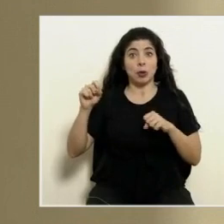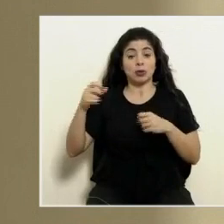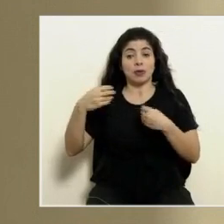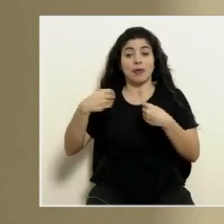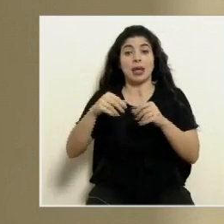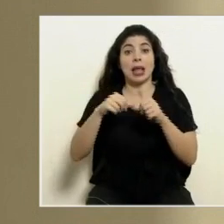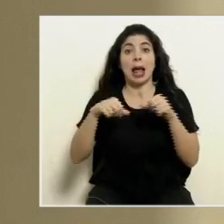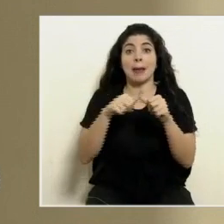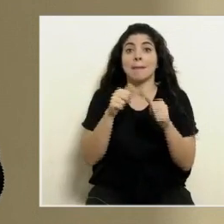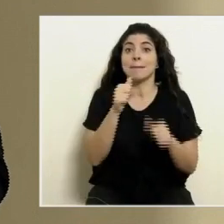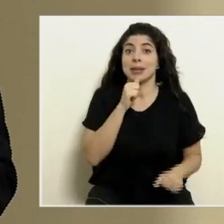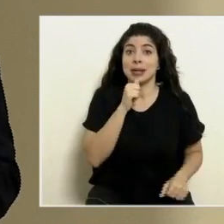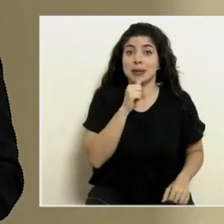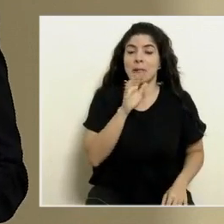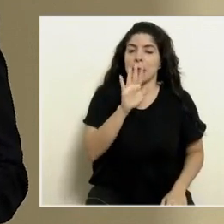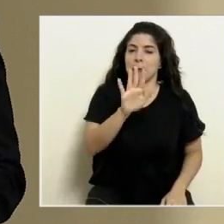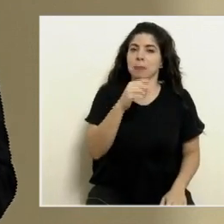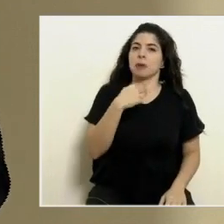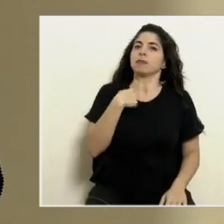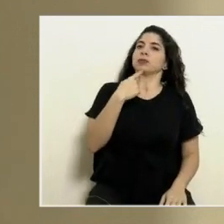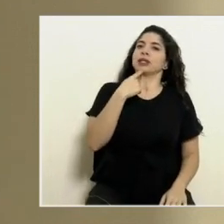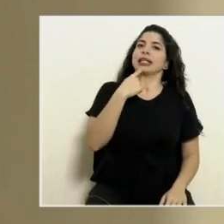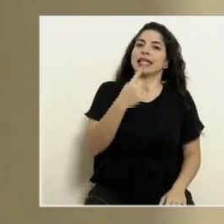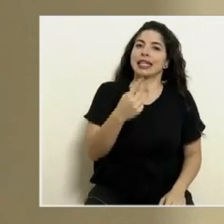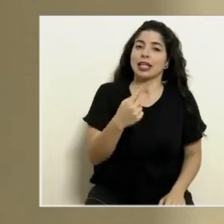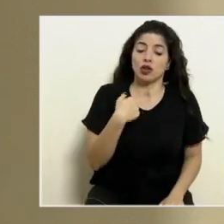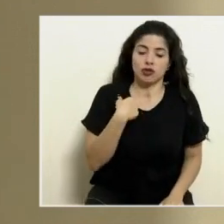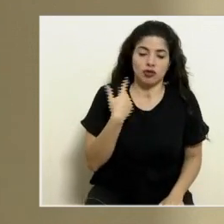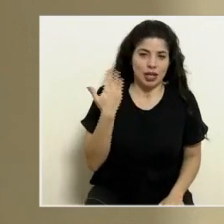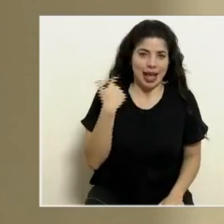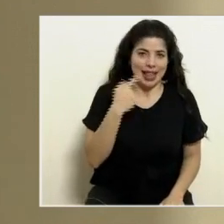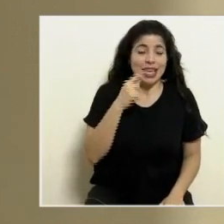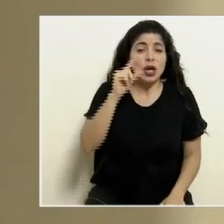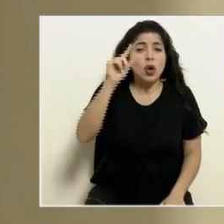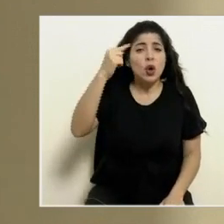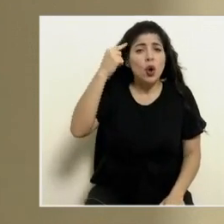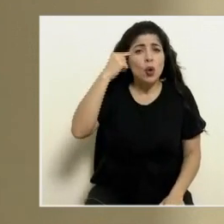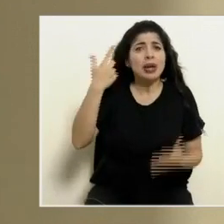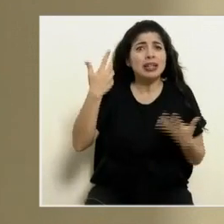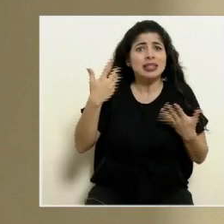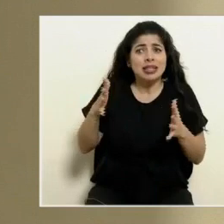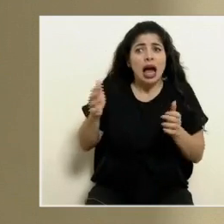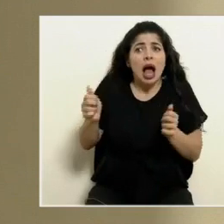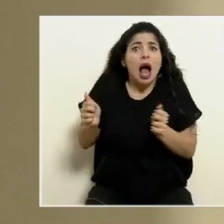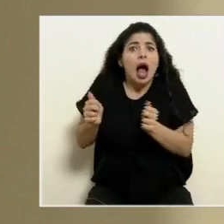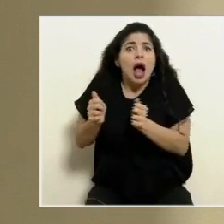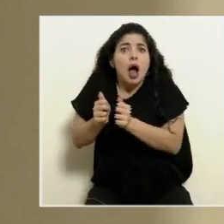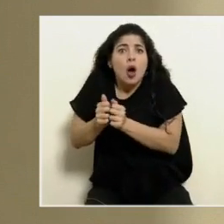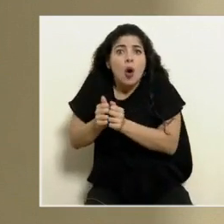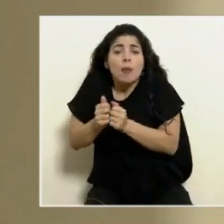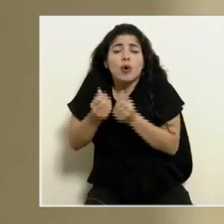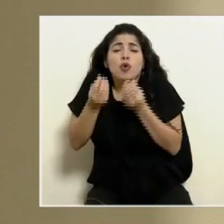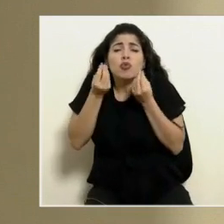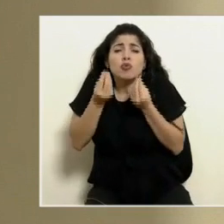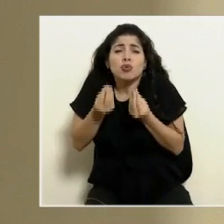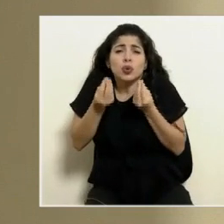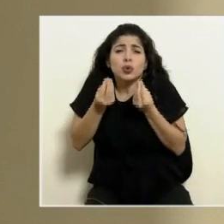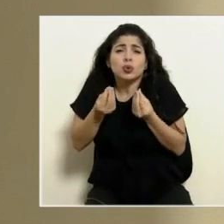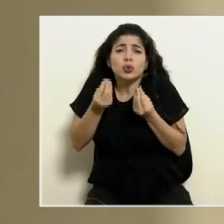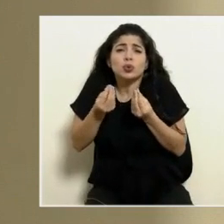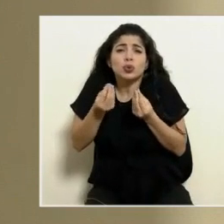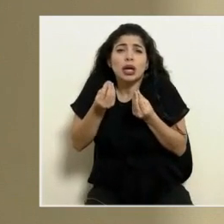y yo les digo, y lo dije ahora, el gobierno ha acompañado muchas de